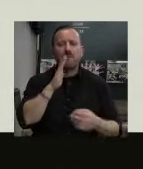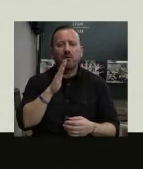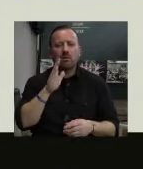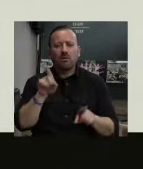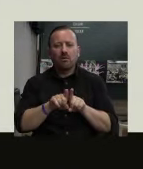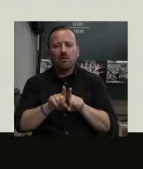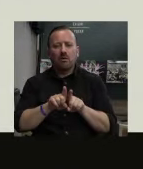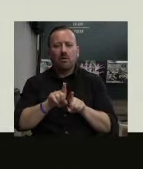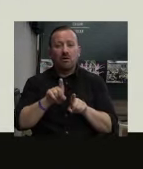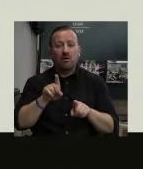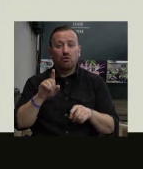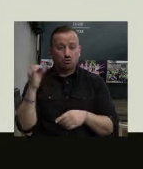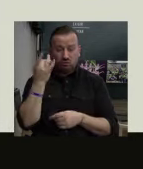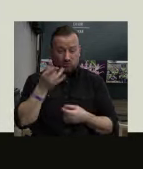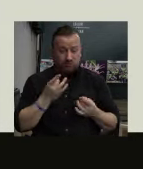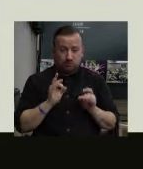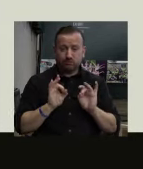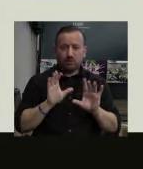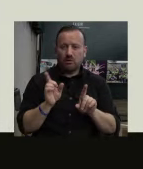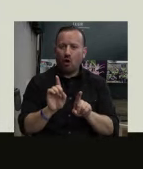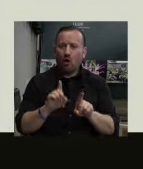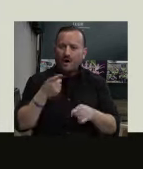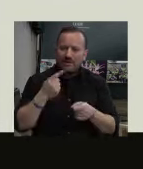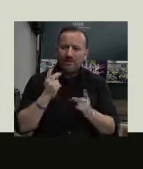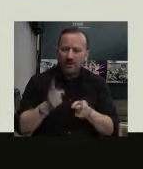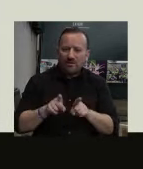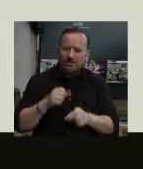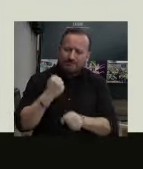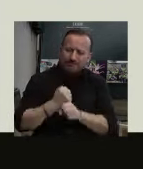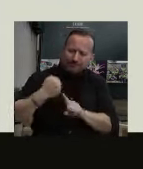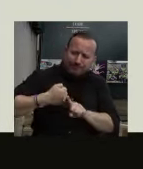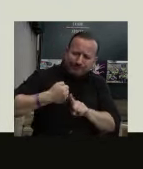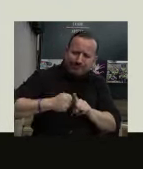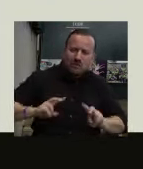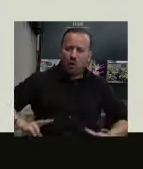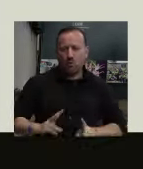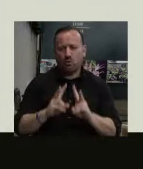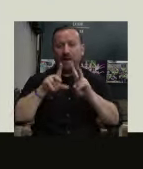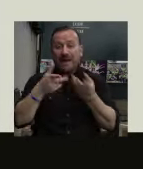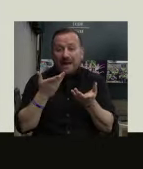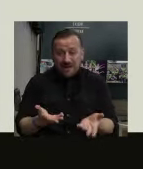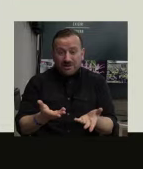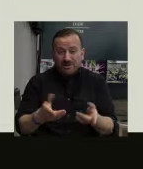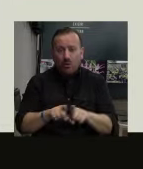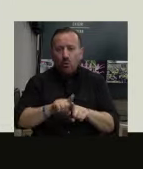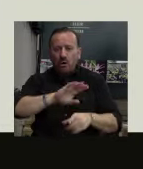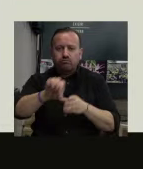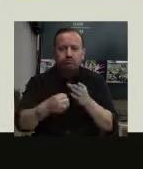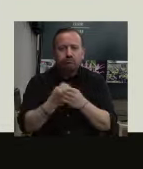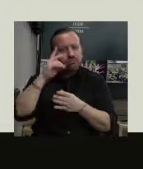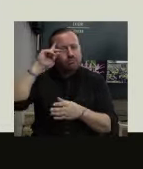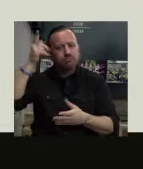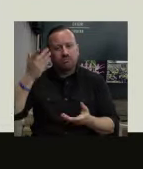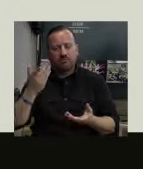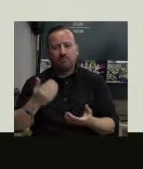esa se construye ahí está la innovación funcionando Eh entonces esta hoja de